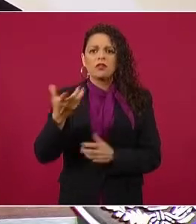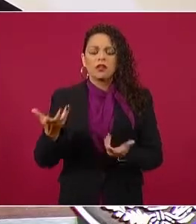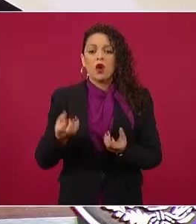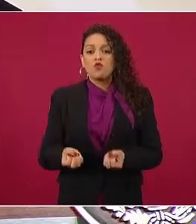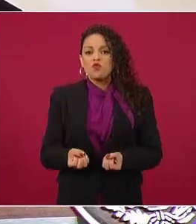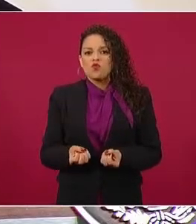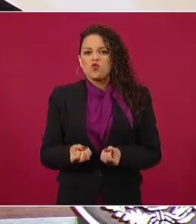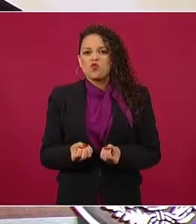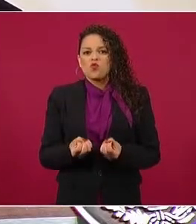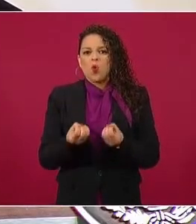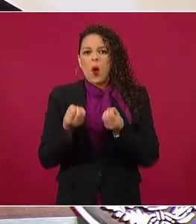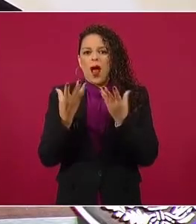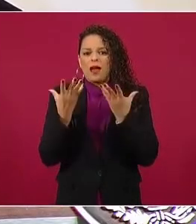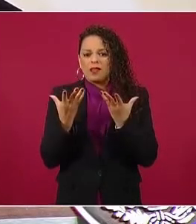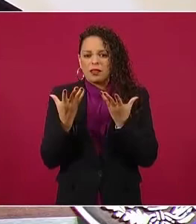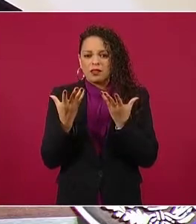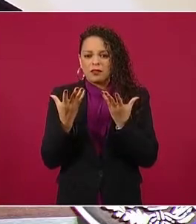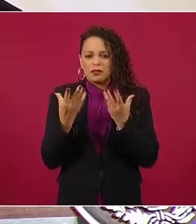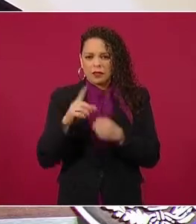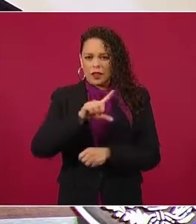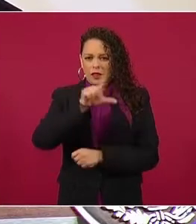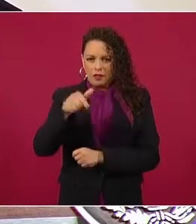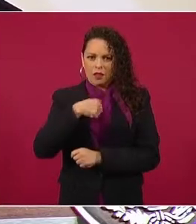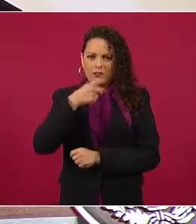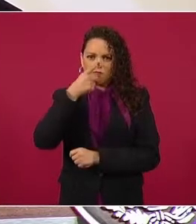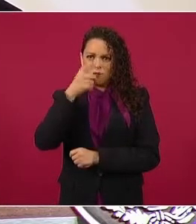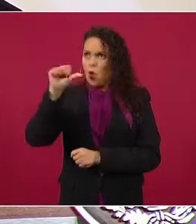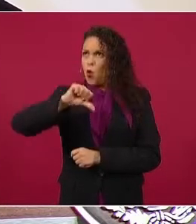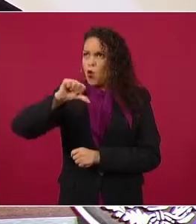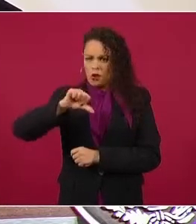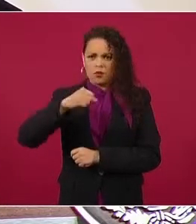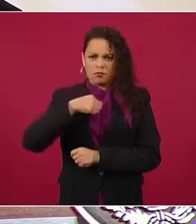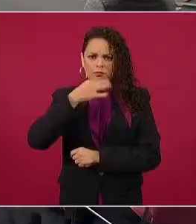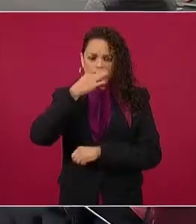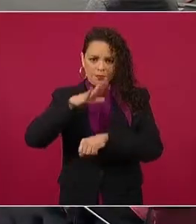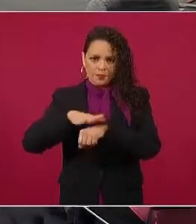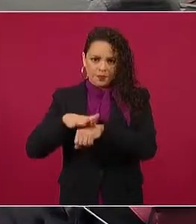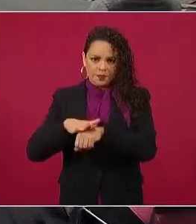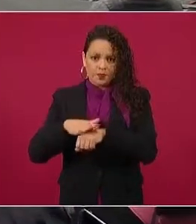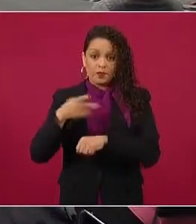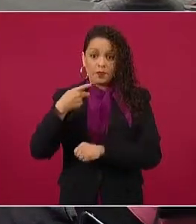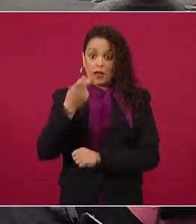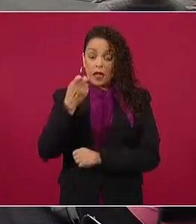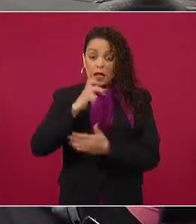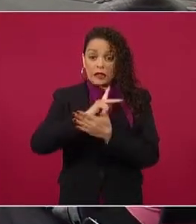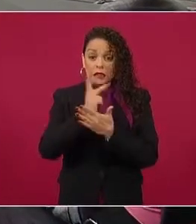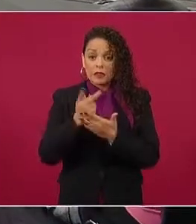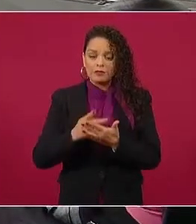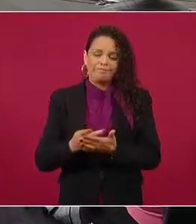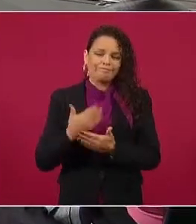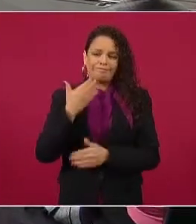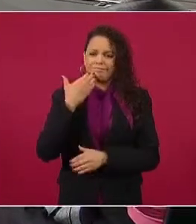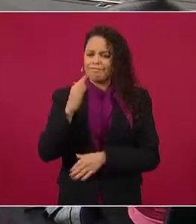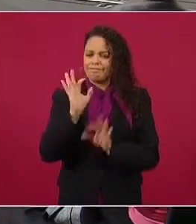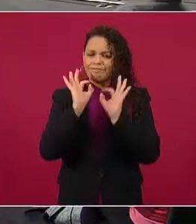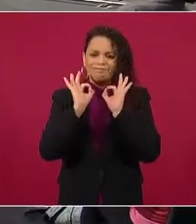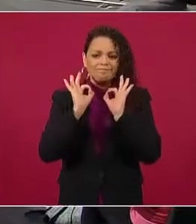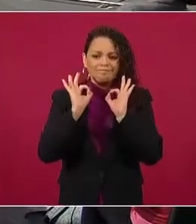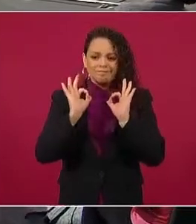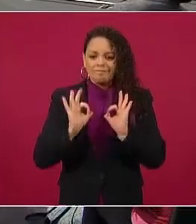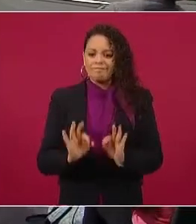vamos exactamente, pero es un éxito el programa, esta buena acción que